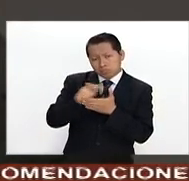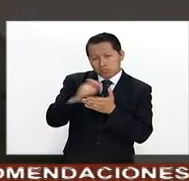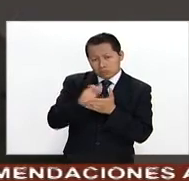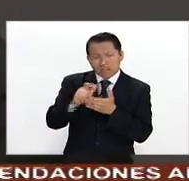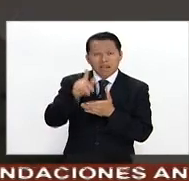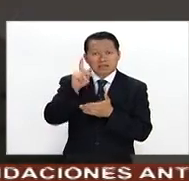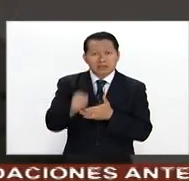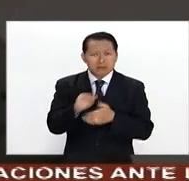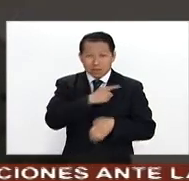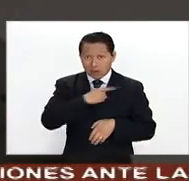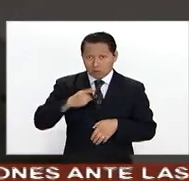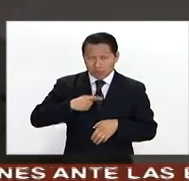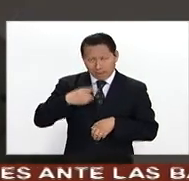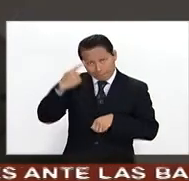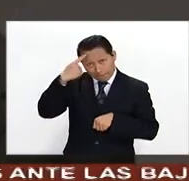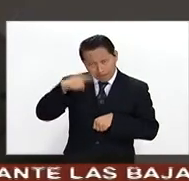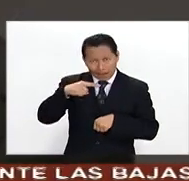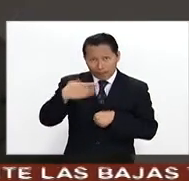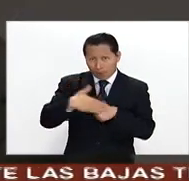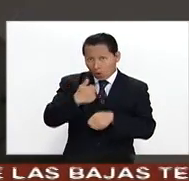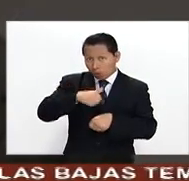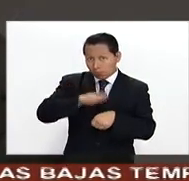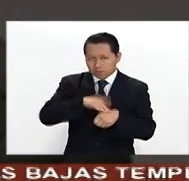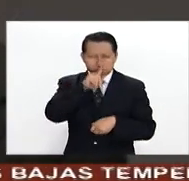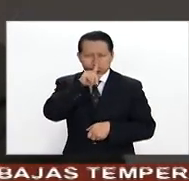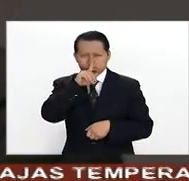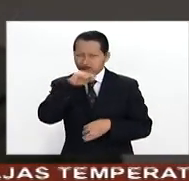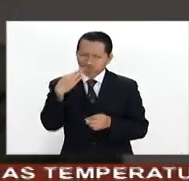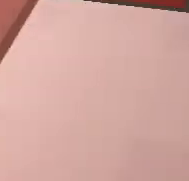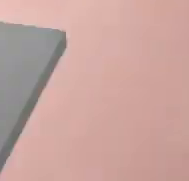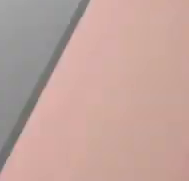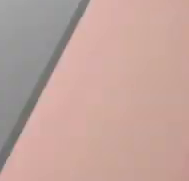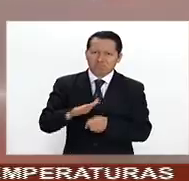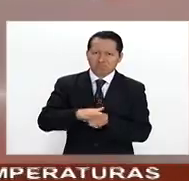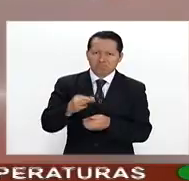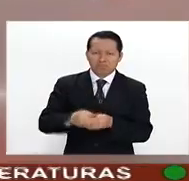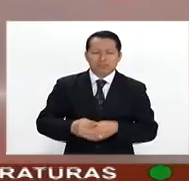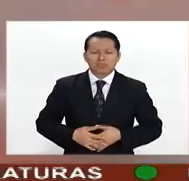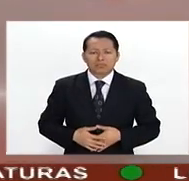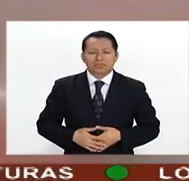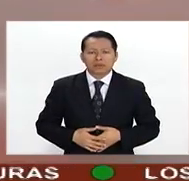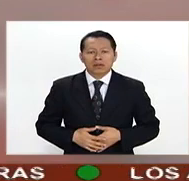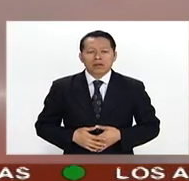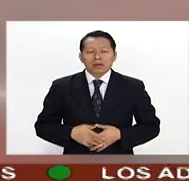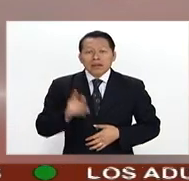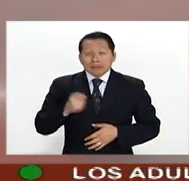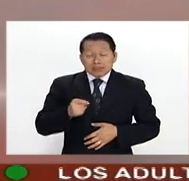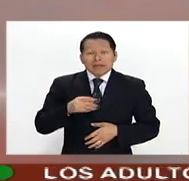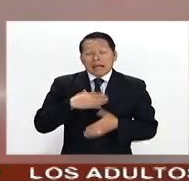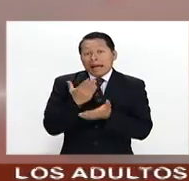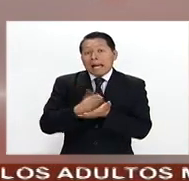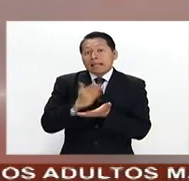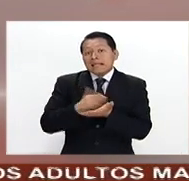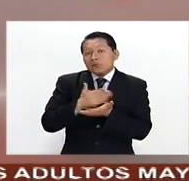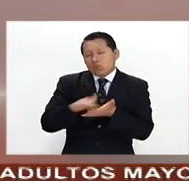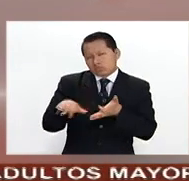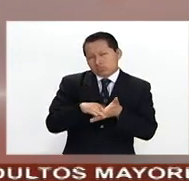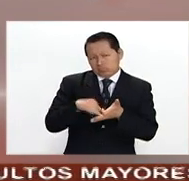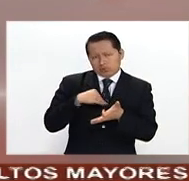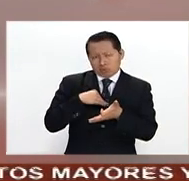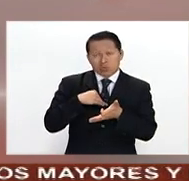deudas para la próxima administración veracruzana. Es un crédito de corto plazo, no voy a